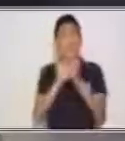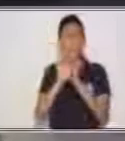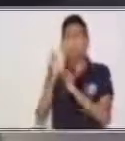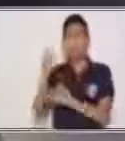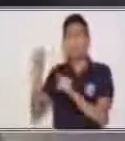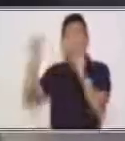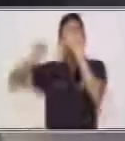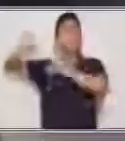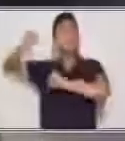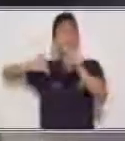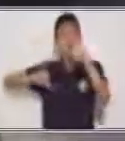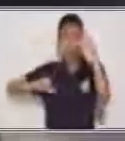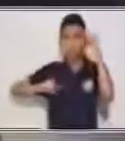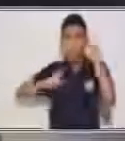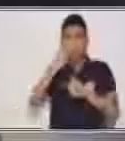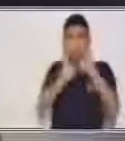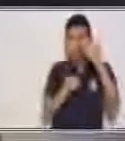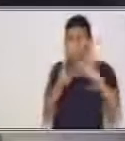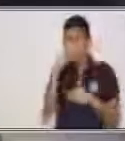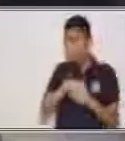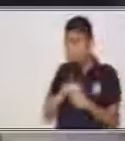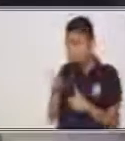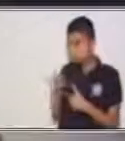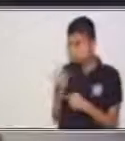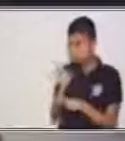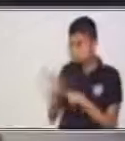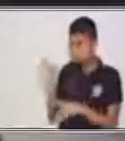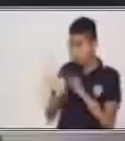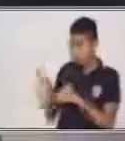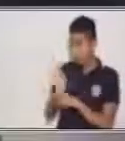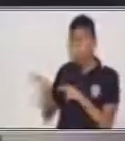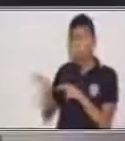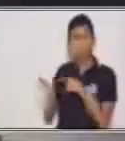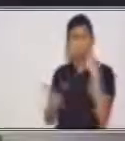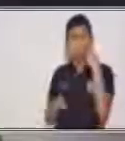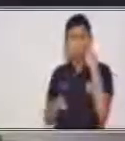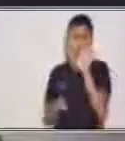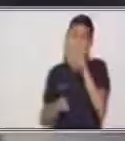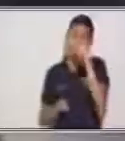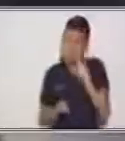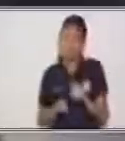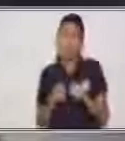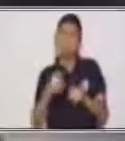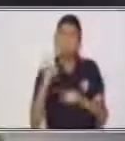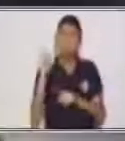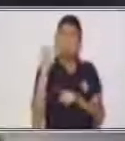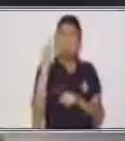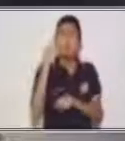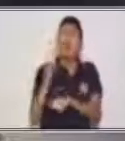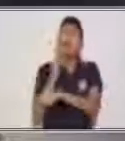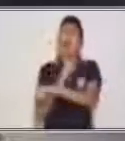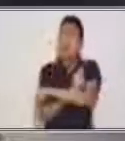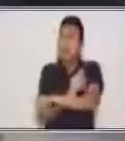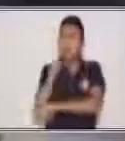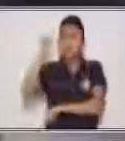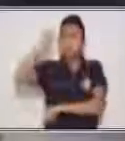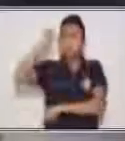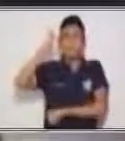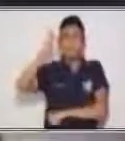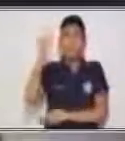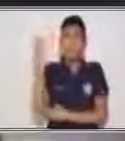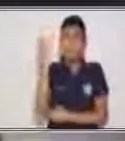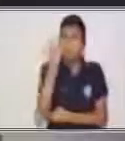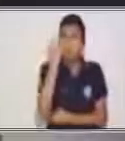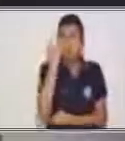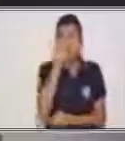redacta y podemos causar confusión. Recuérdate que exactamente para que se te quede a ti, nuestra hipótesis es